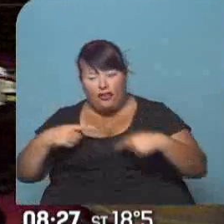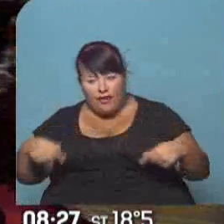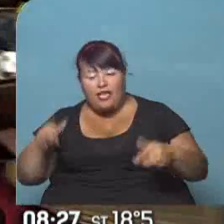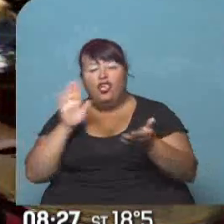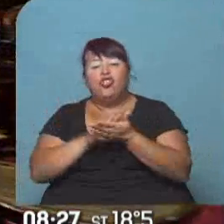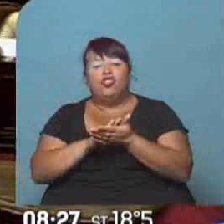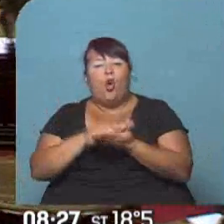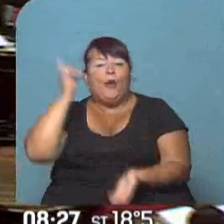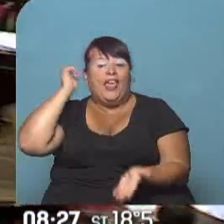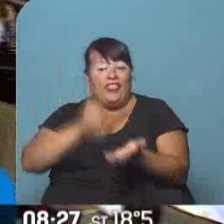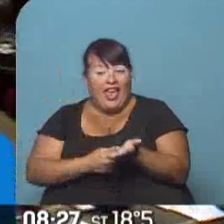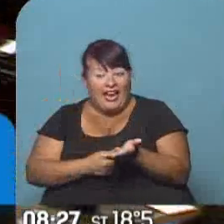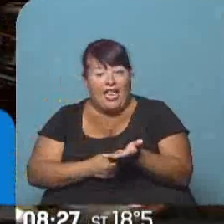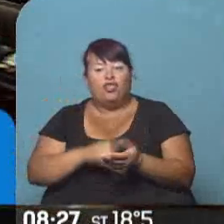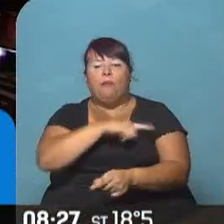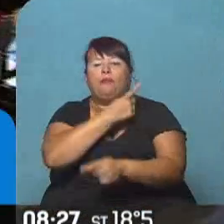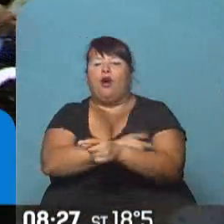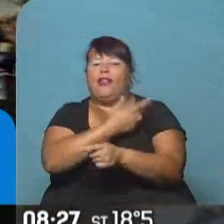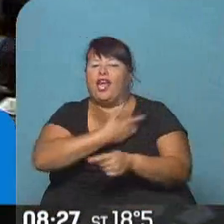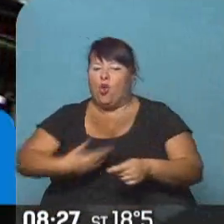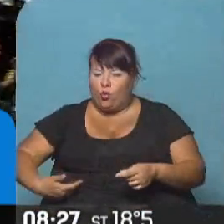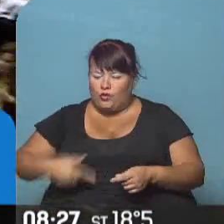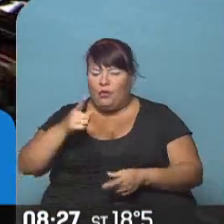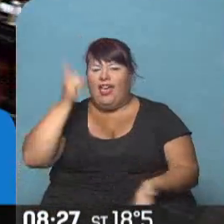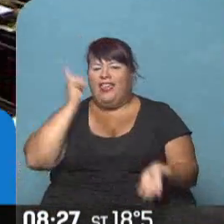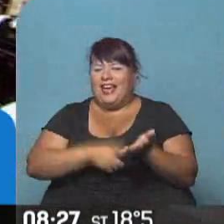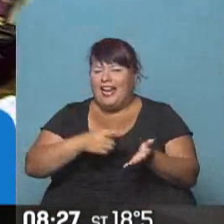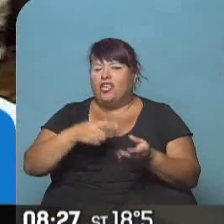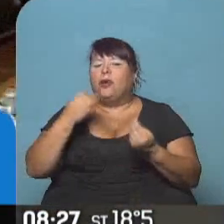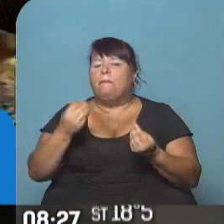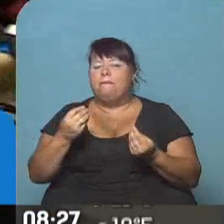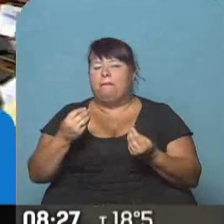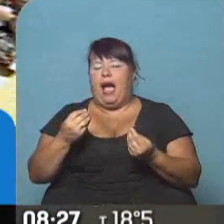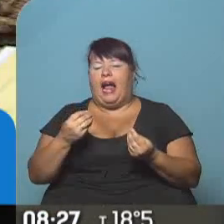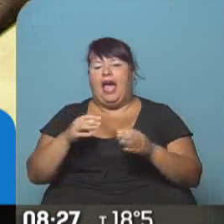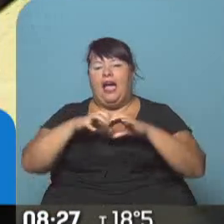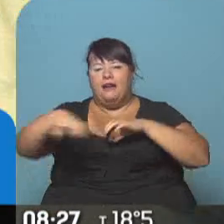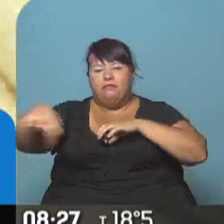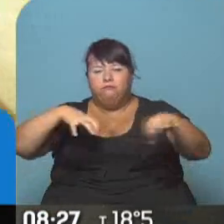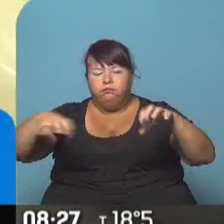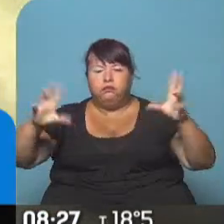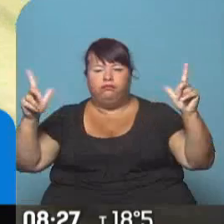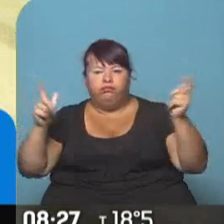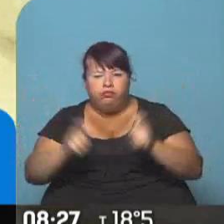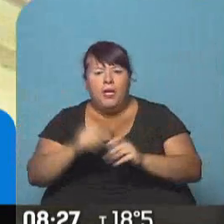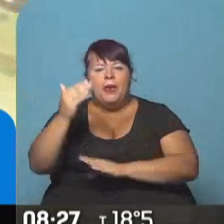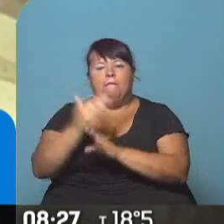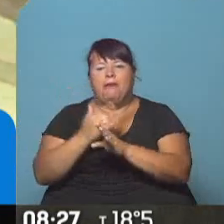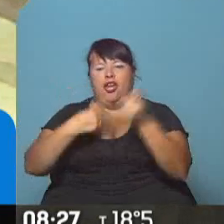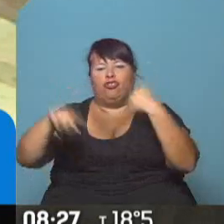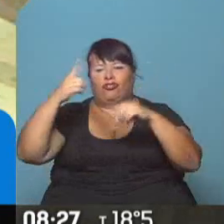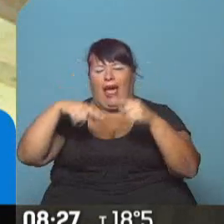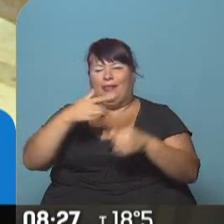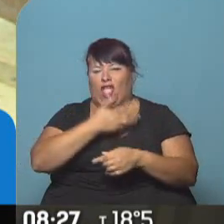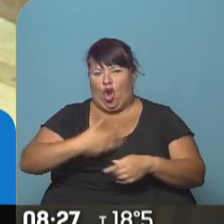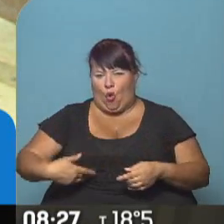del megadecreto del Poder Ejecutivo Nacional, ese megadecreto para descentralizar y desburocratizar la